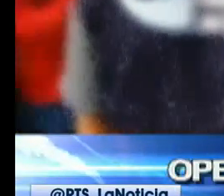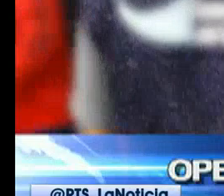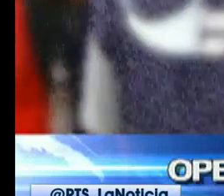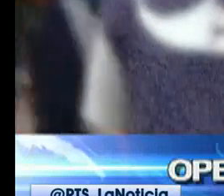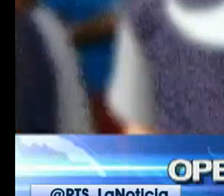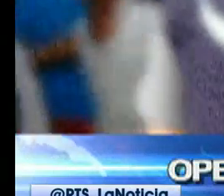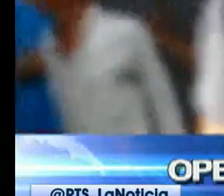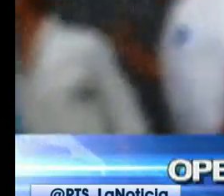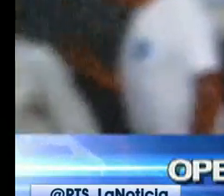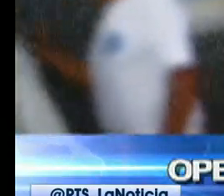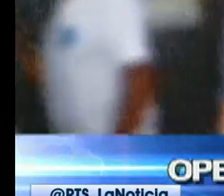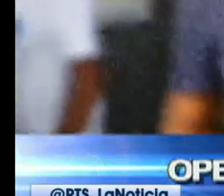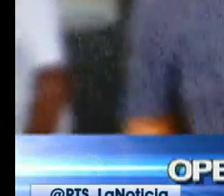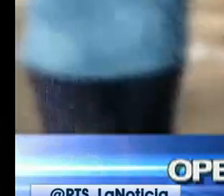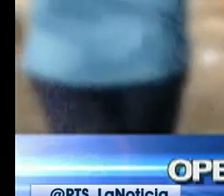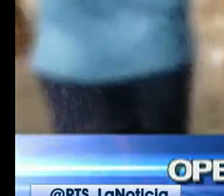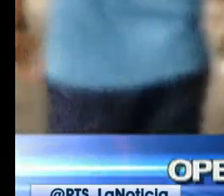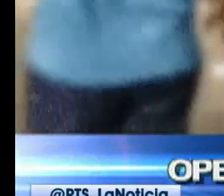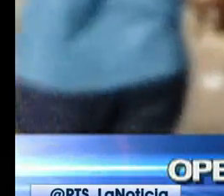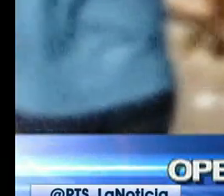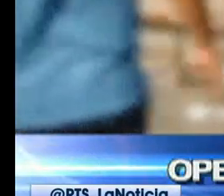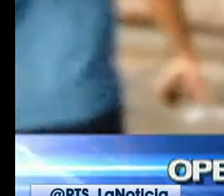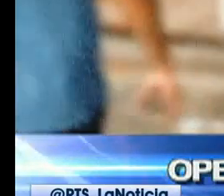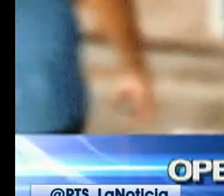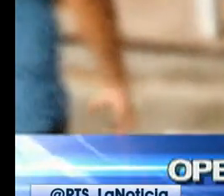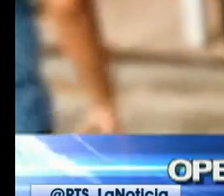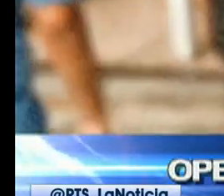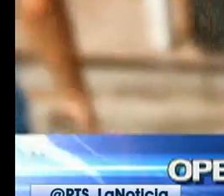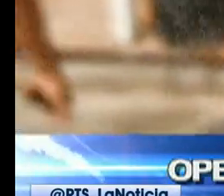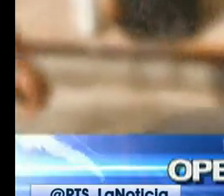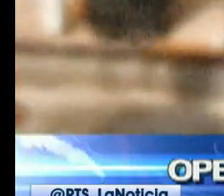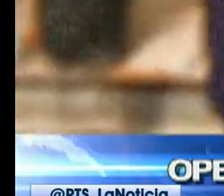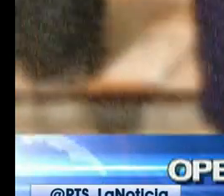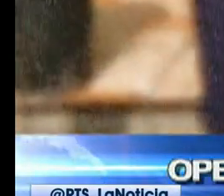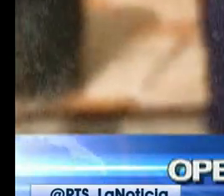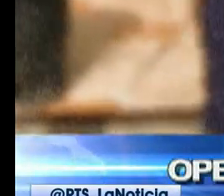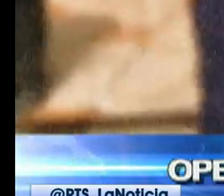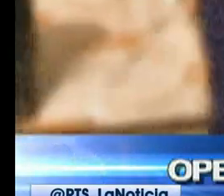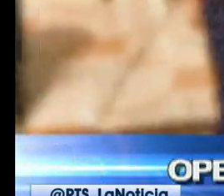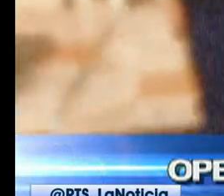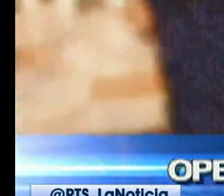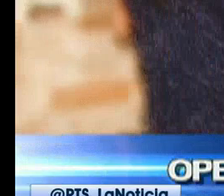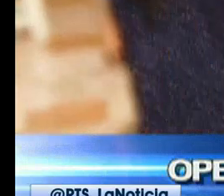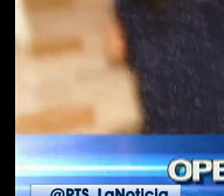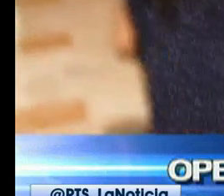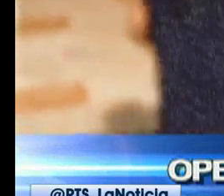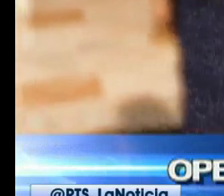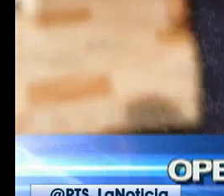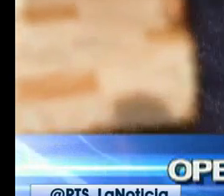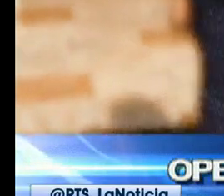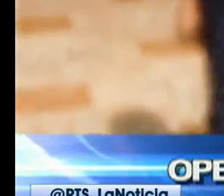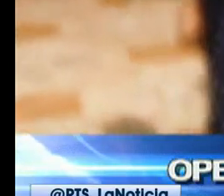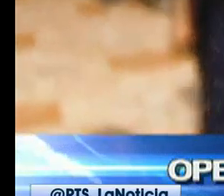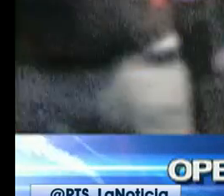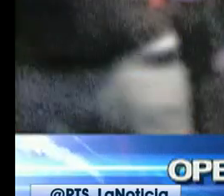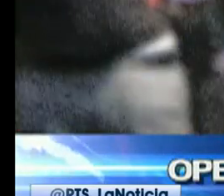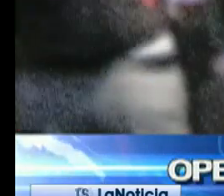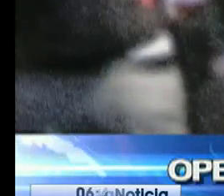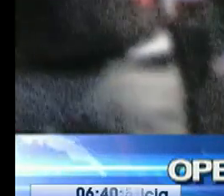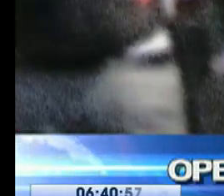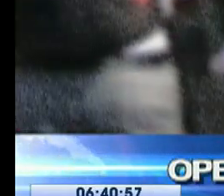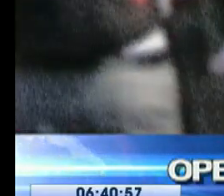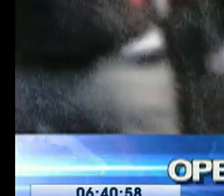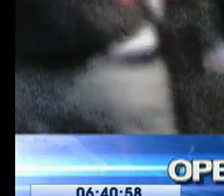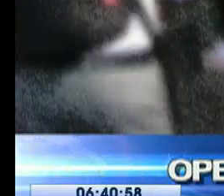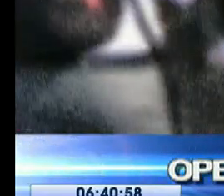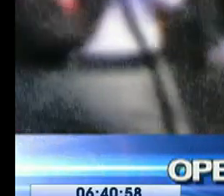Clausuran dos locales durante un operativo llevado a cabo por la intendencia en el barrio de Tolerancia en Guayaquil. La falta de documentación y